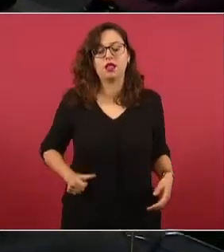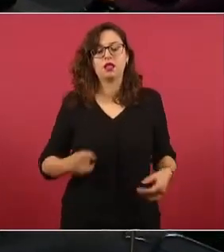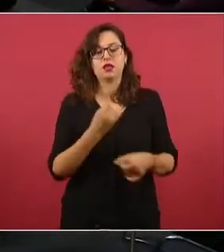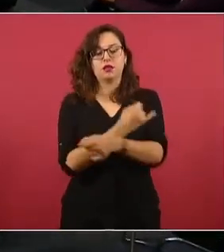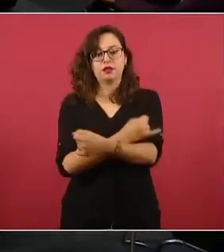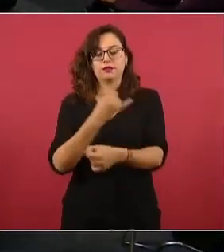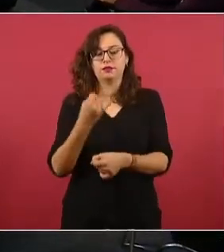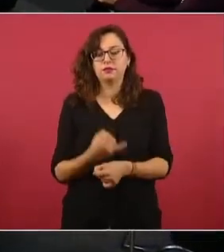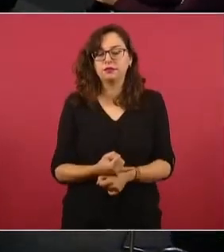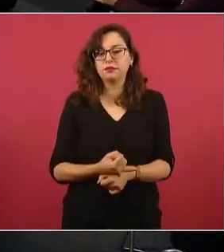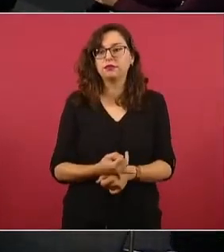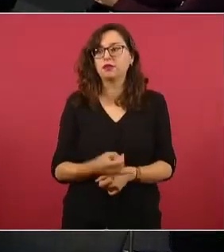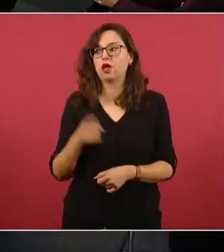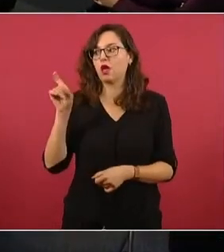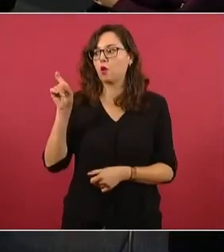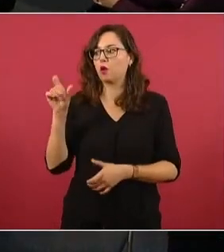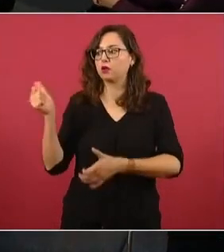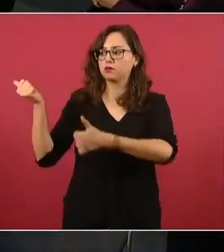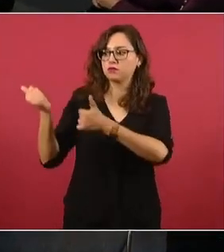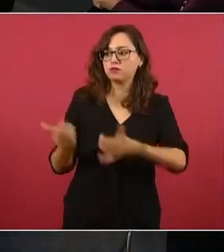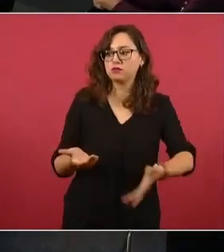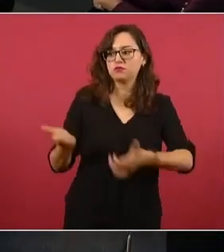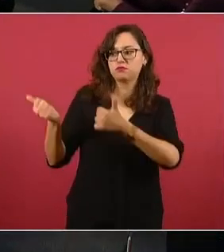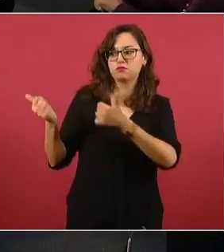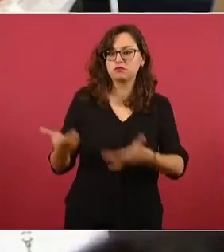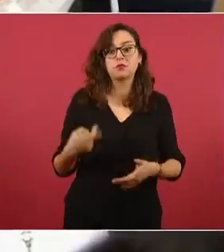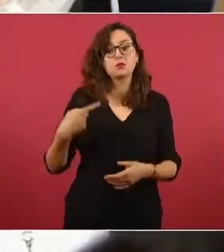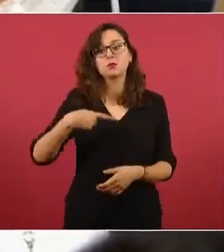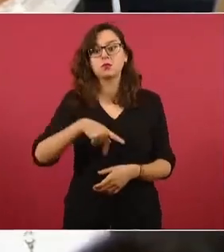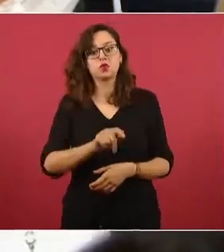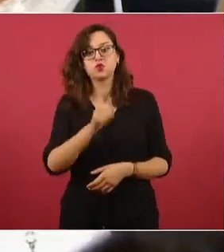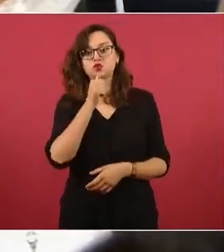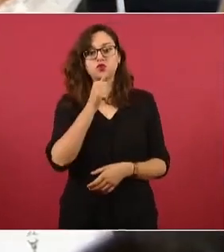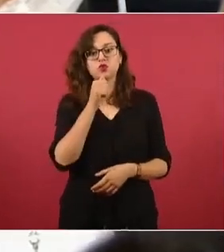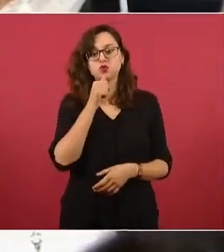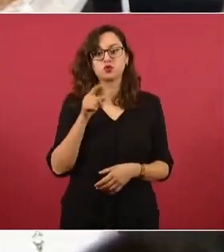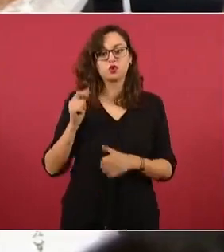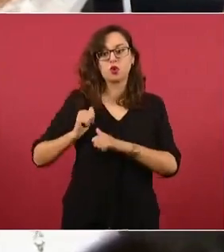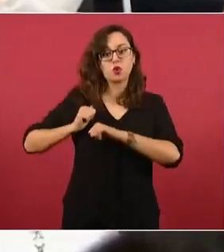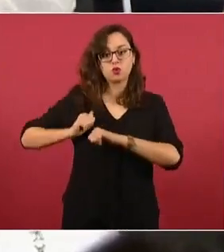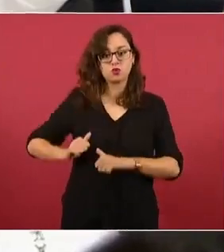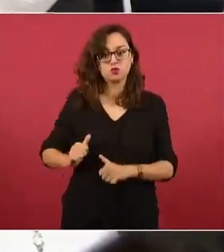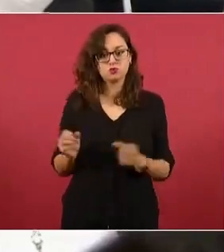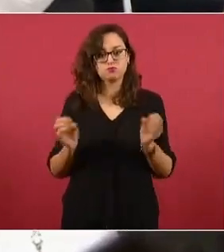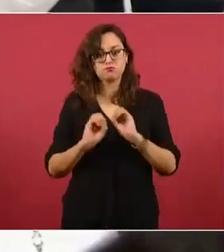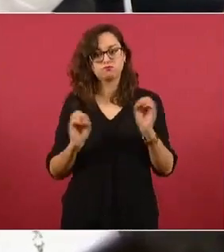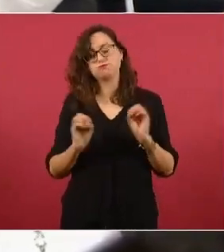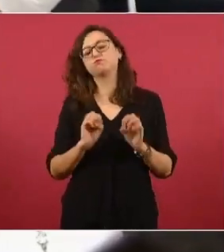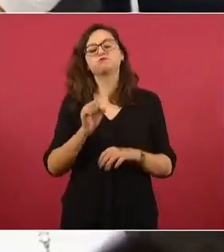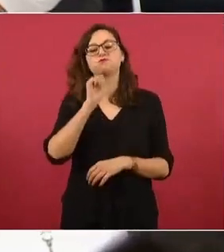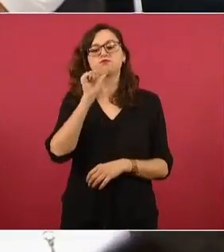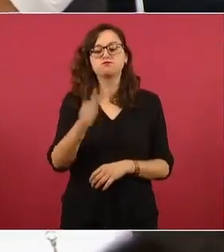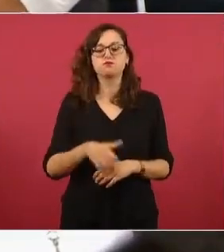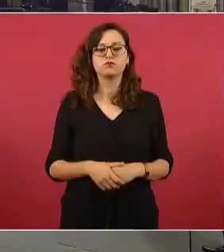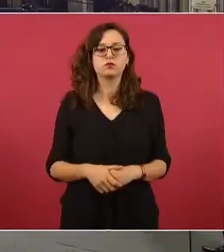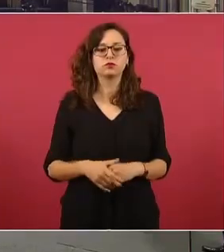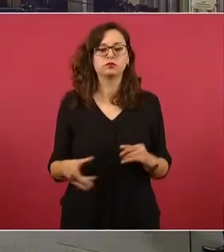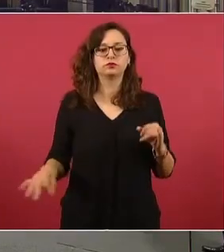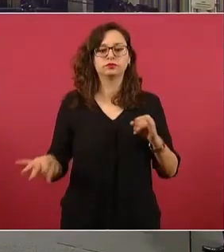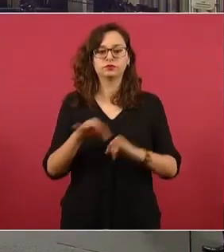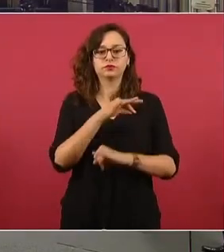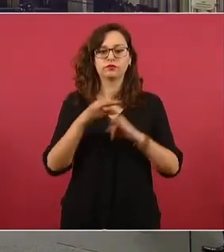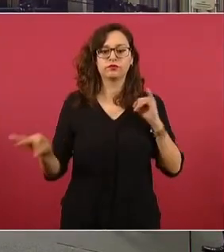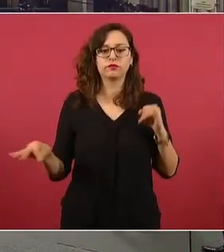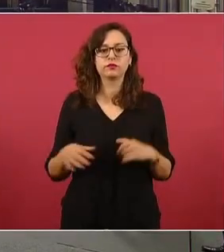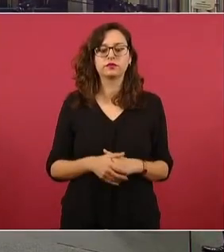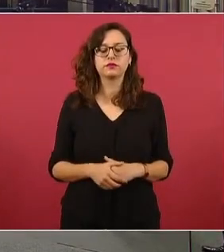Iztapalapa, y no ha habido ninguna respuesta de las autoridades que usted citó en esa ocasión. Y ya por último,